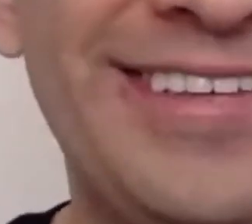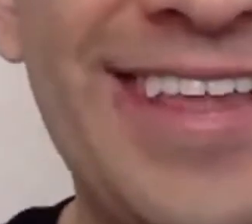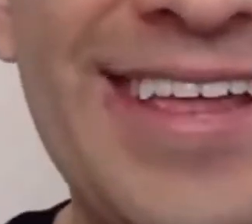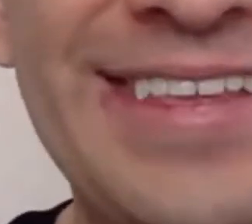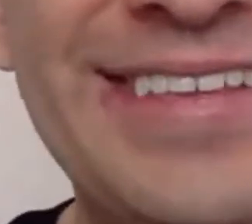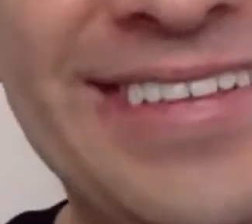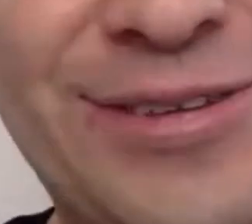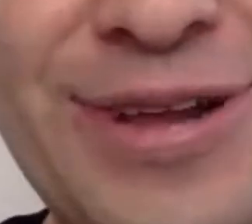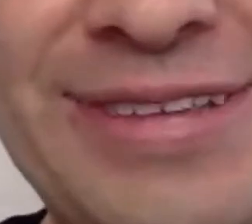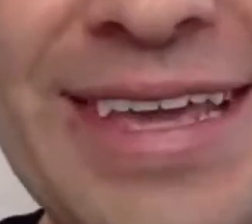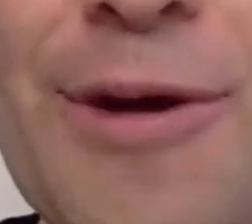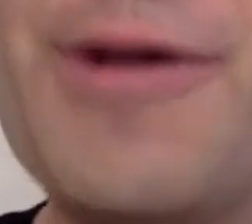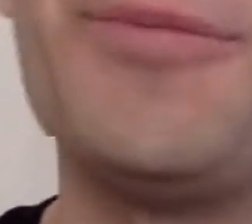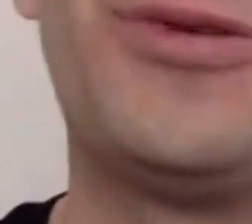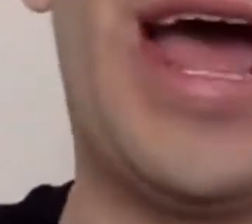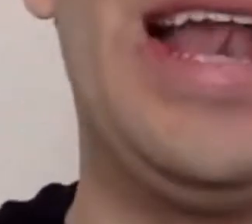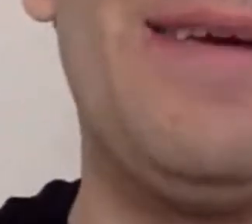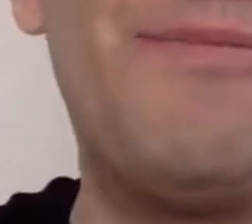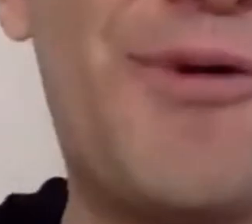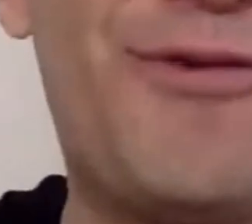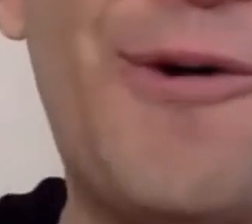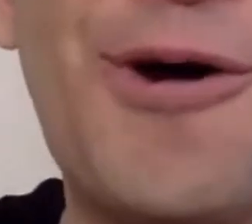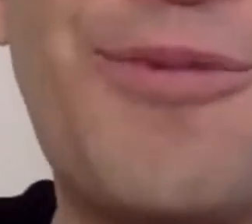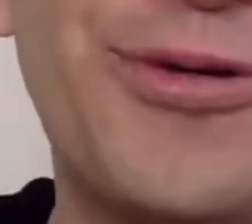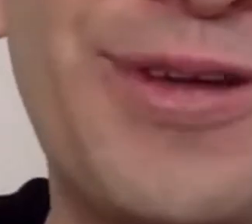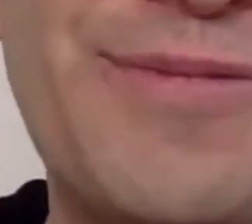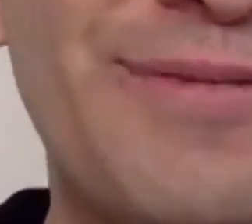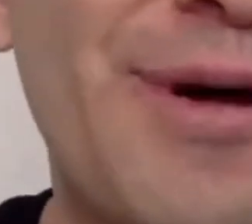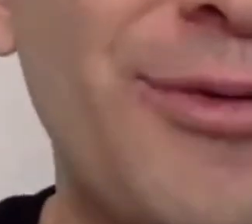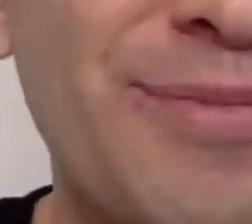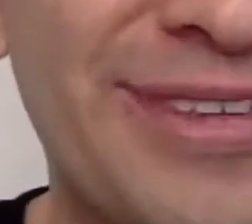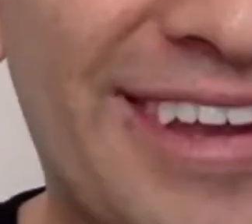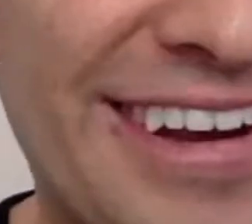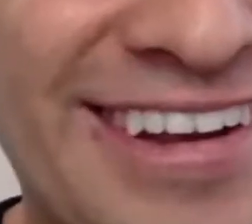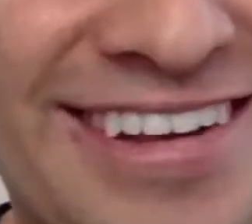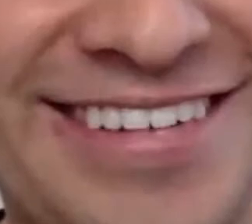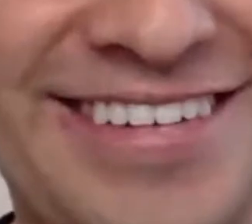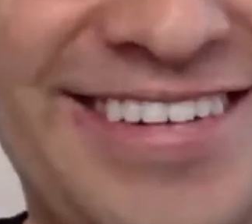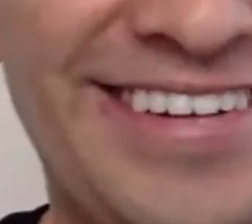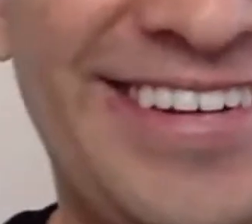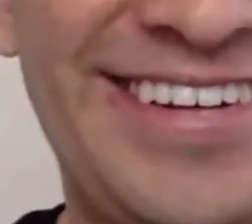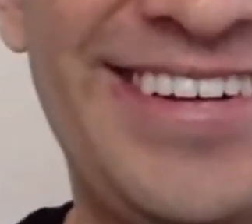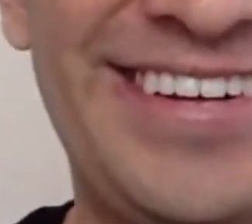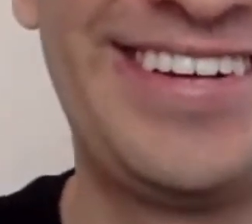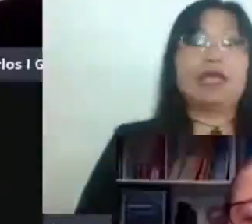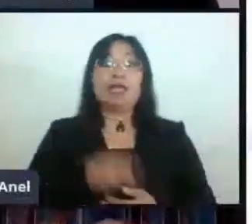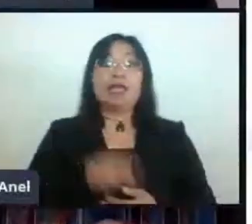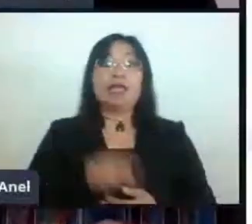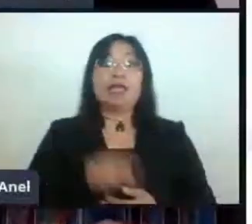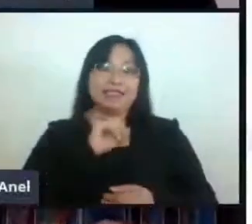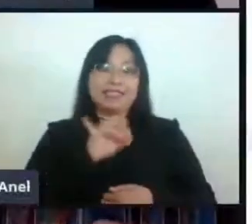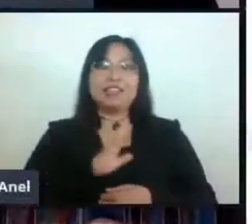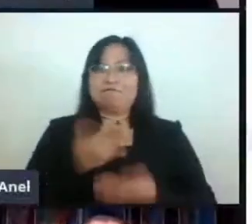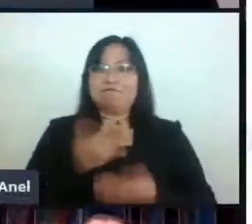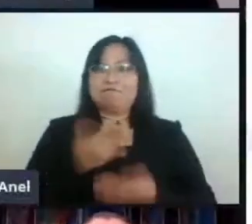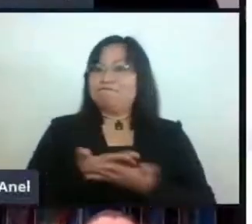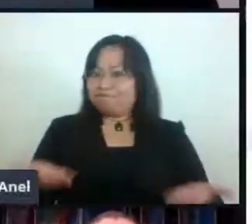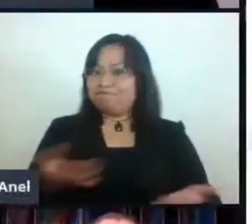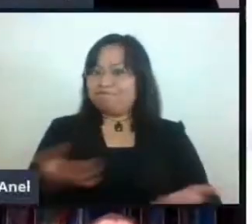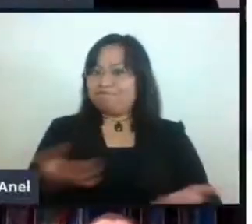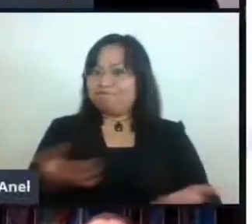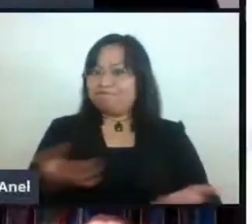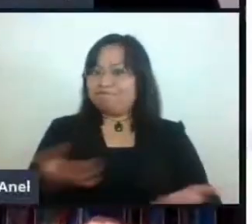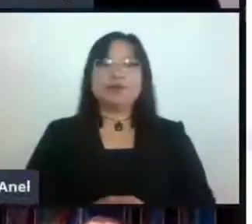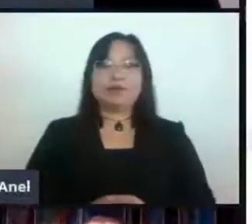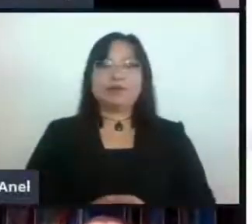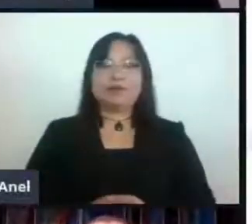largo de esta sesión. Así que bueno, pues Ale, por favor, vamos a empezar. Gracias, Carlos. Pues vamos a